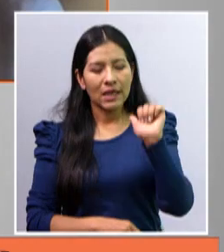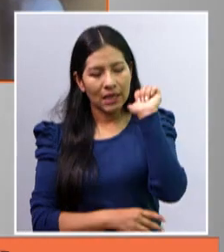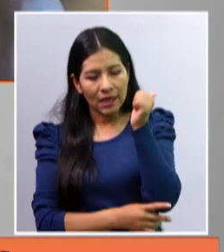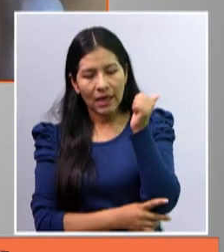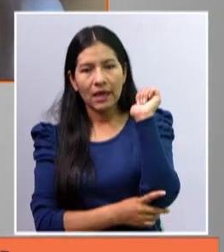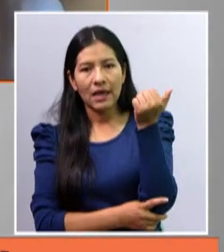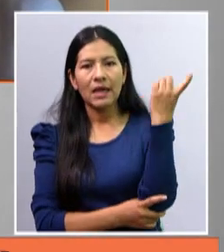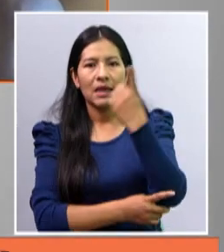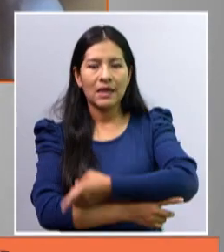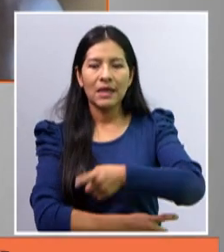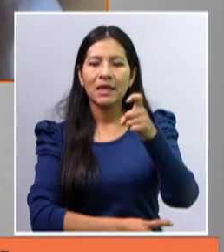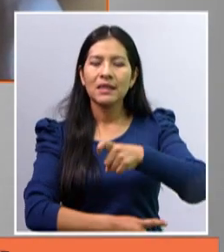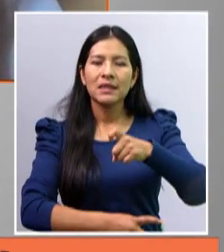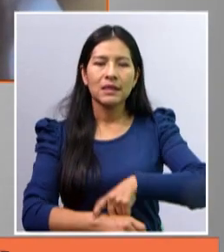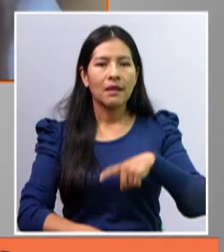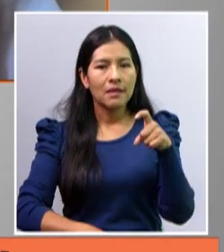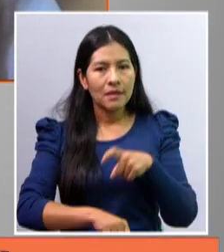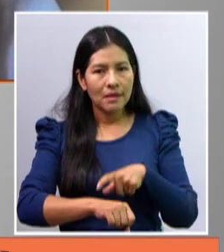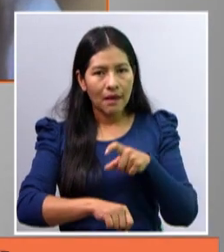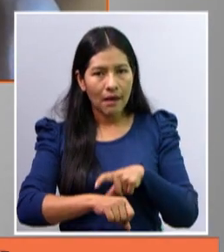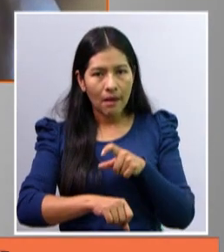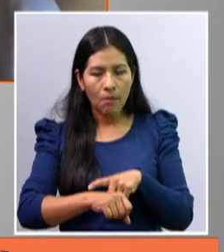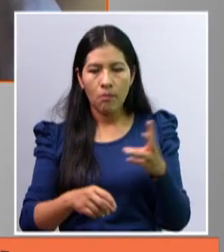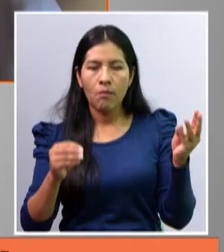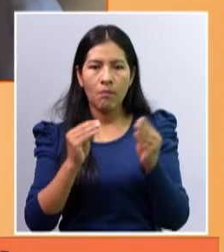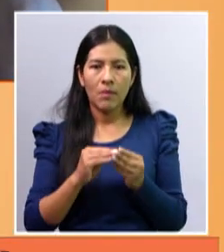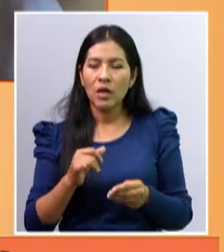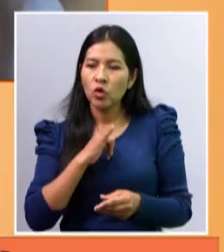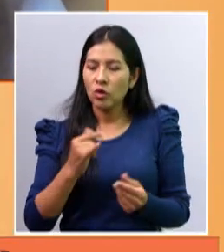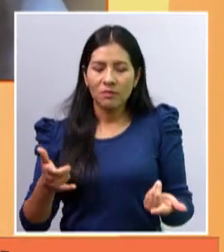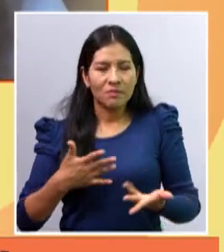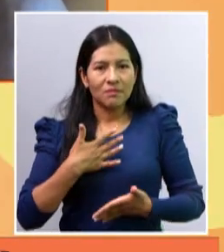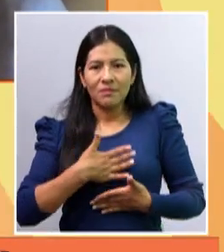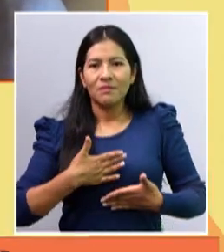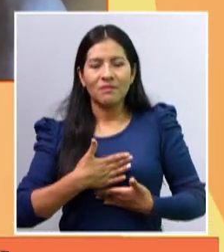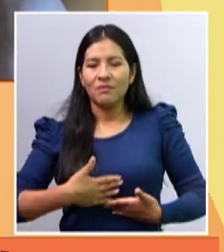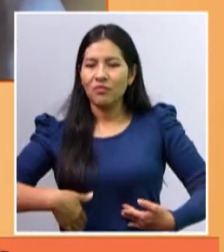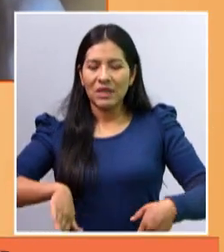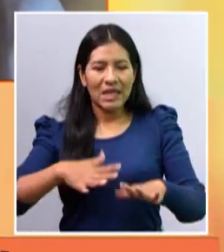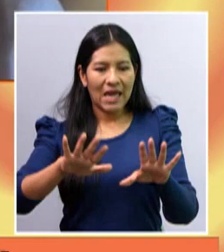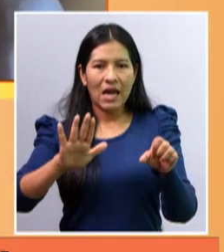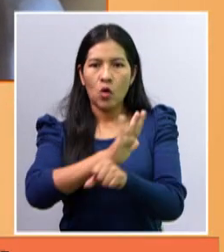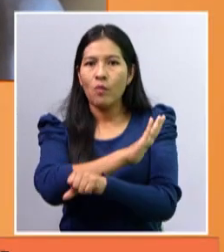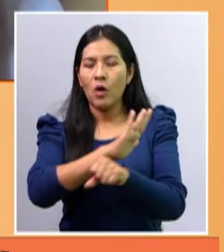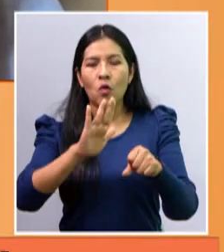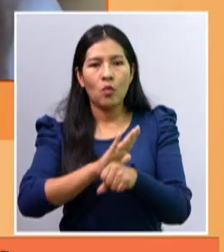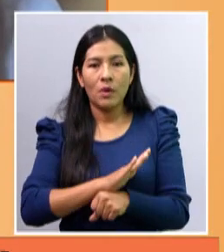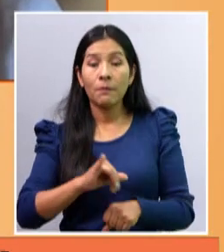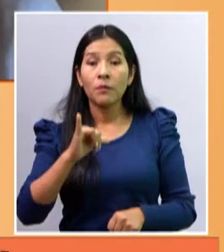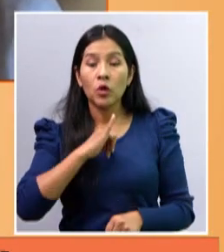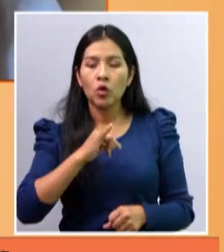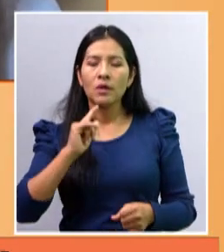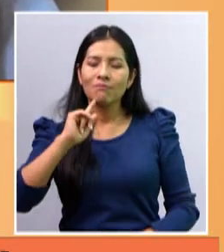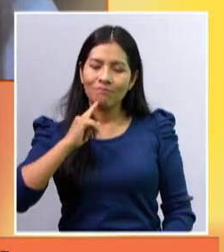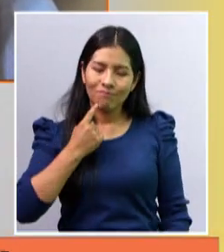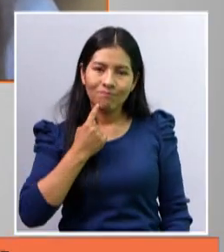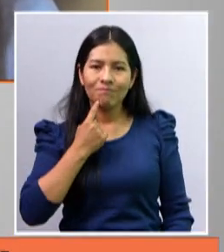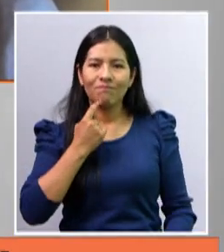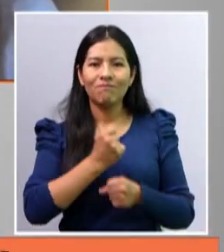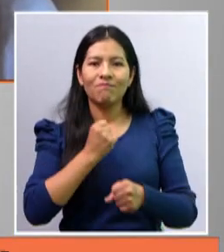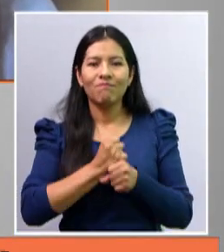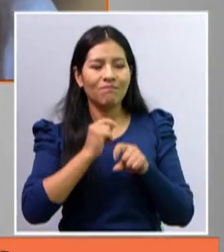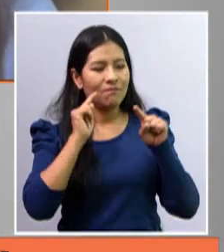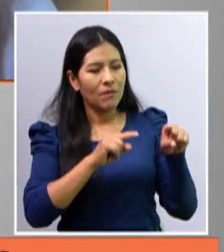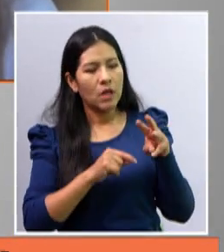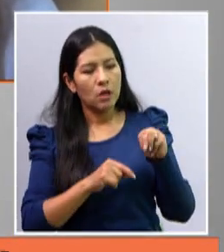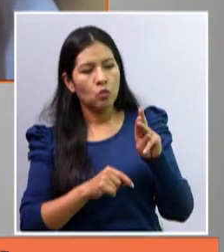mucho tiempo y es un trabajo que me está llenando muchísimo si bien extraño mucho la gestión cultural que hacíamos